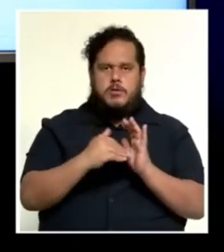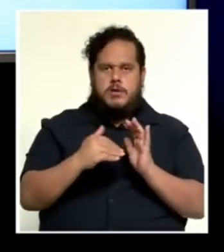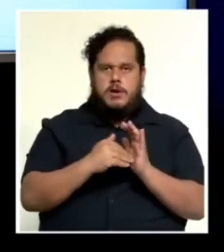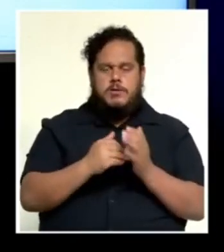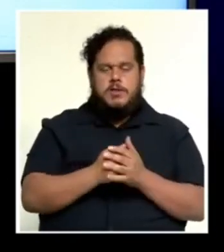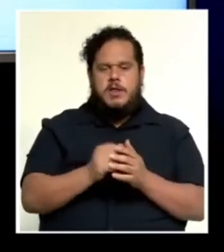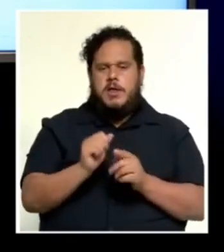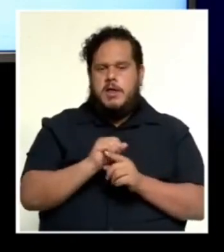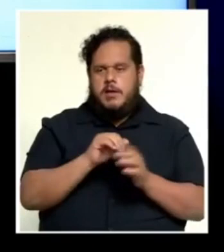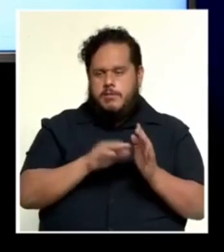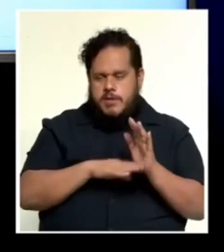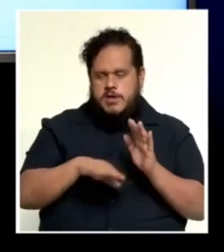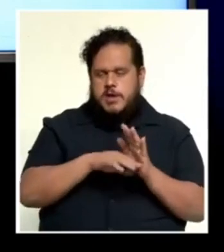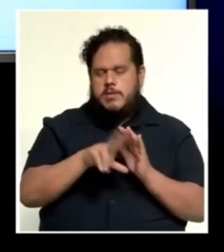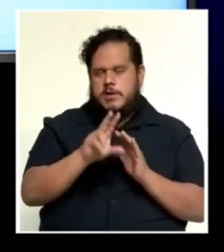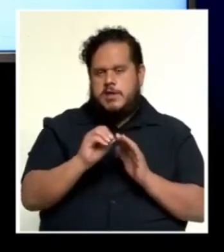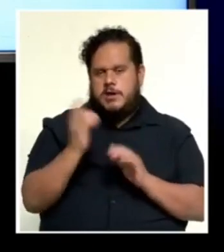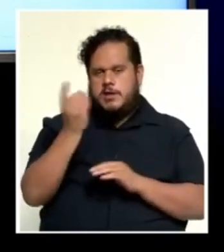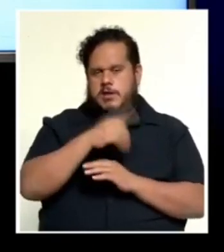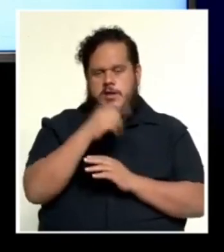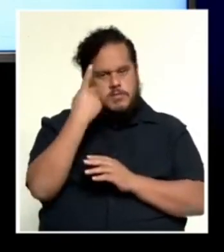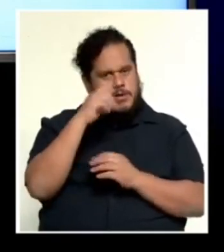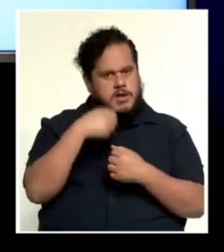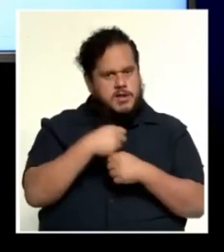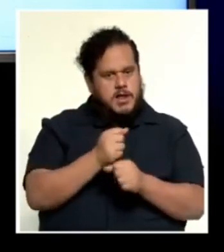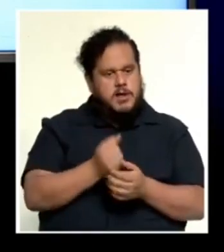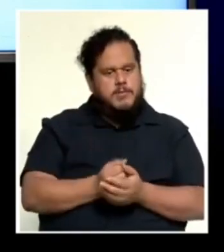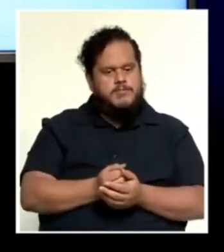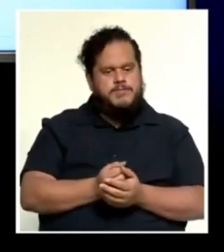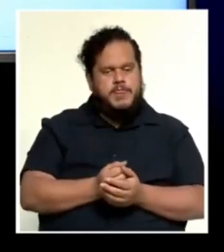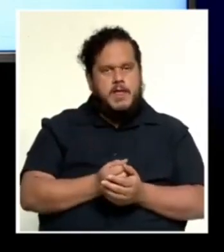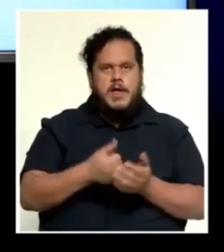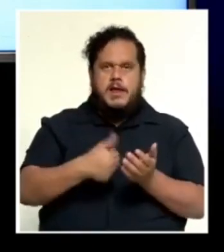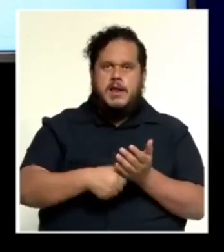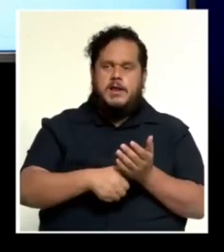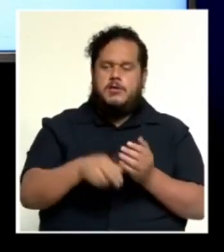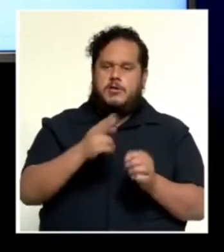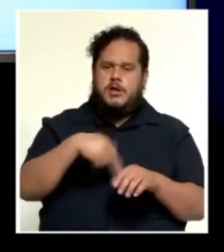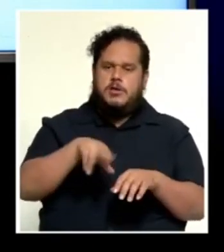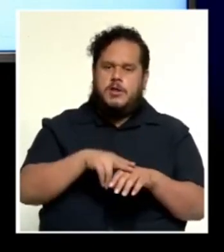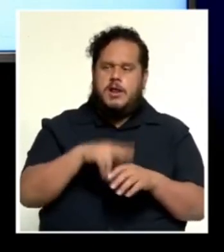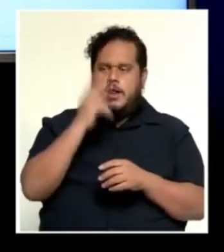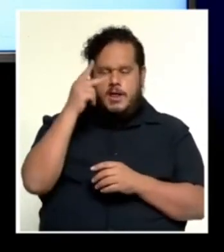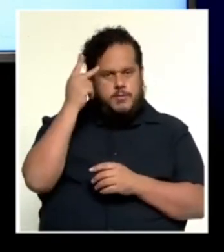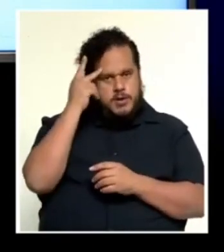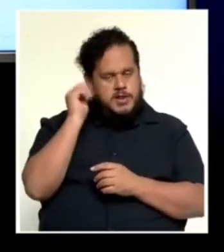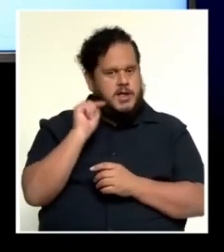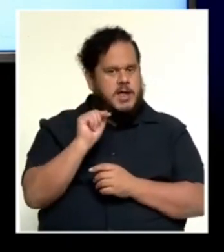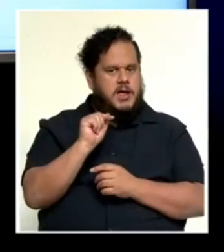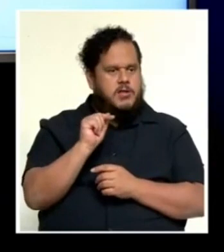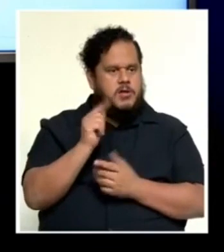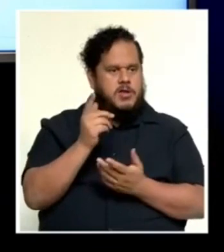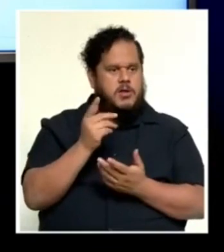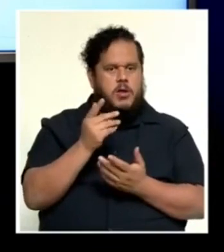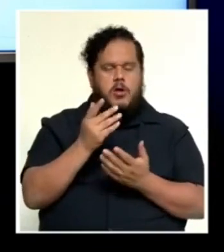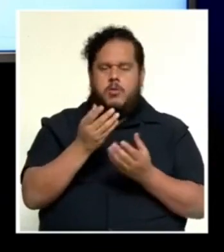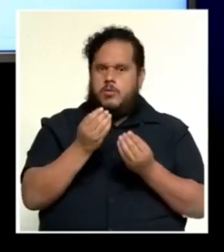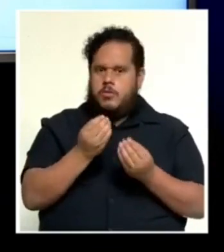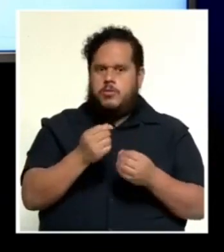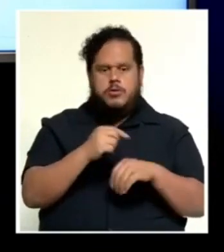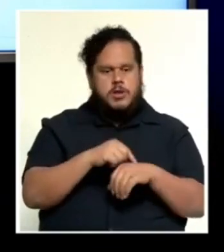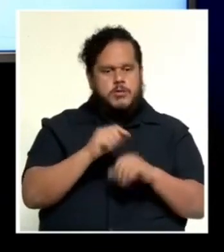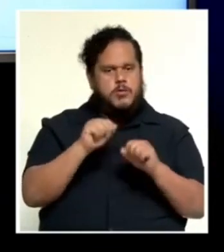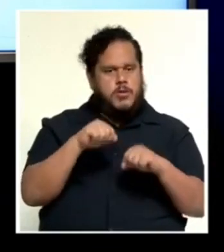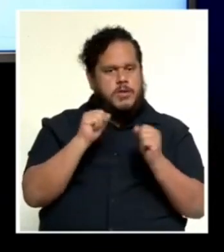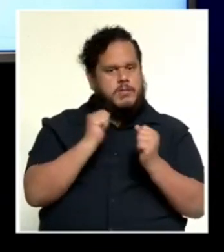a prácticamente 30 días para que se realice la elección nacional, en política es una eternidad y pueden